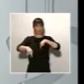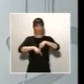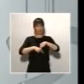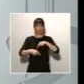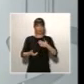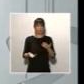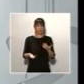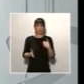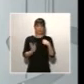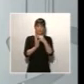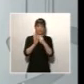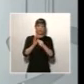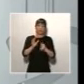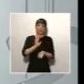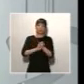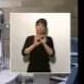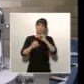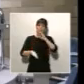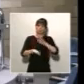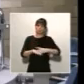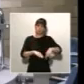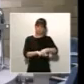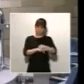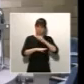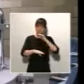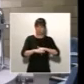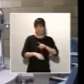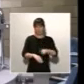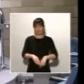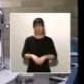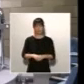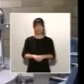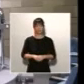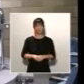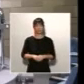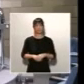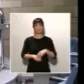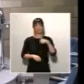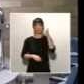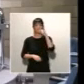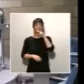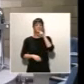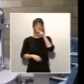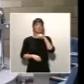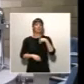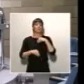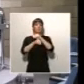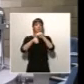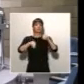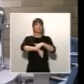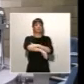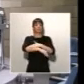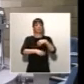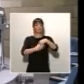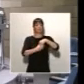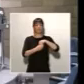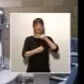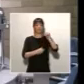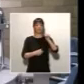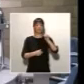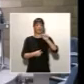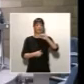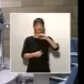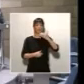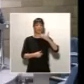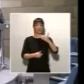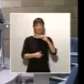las medidas que se establezcan. A los responsables del Ministerio del Interior, esta pregunta de ABC también puede resultar muy interesante.